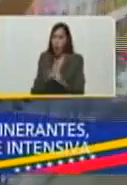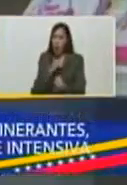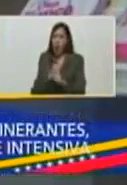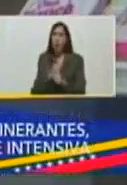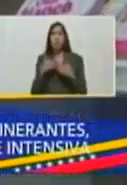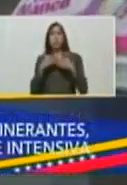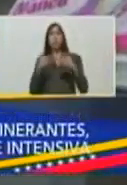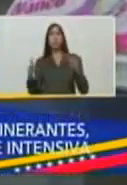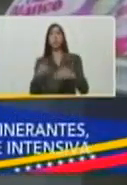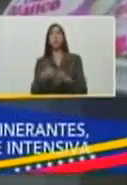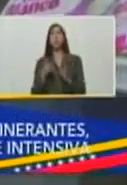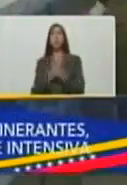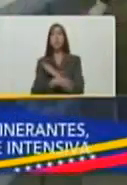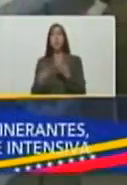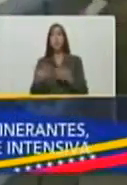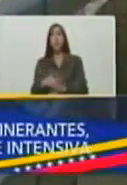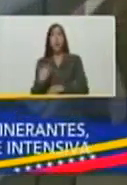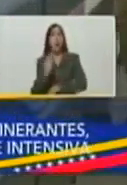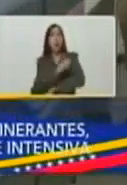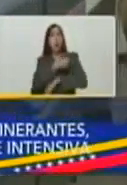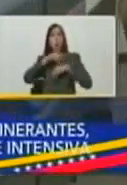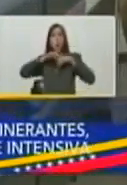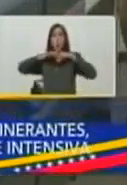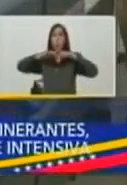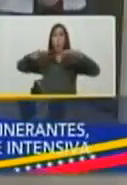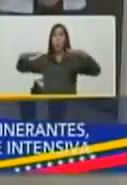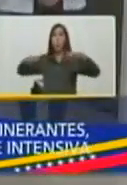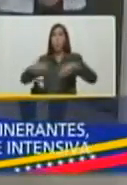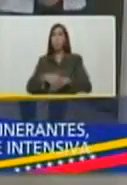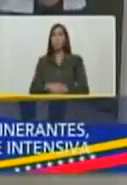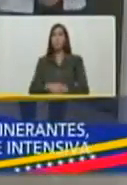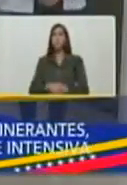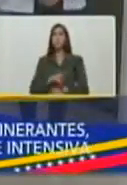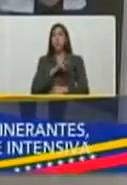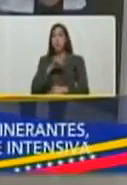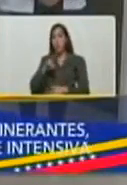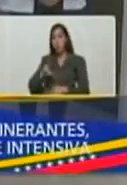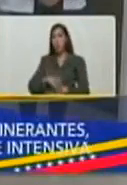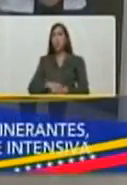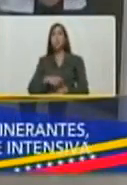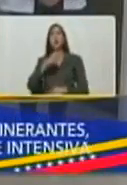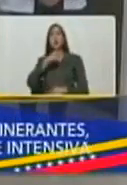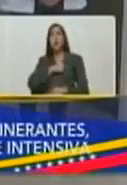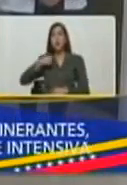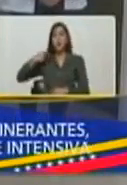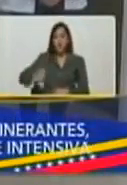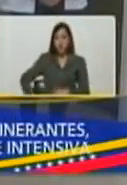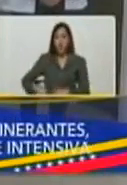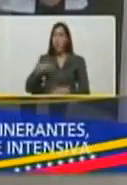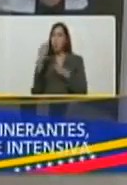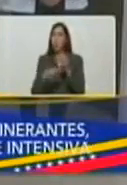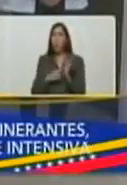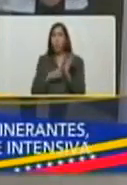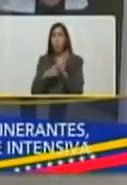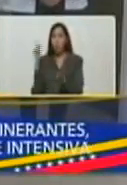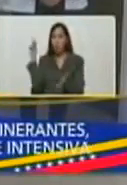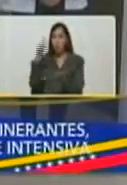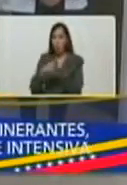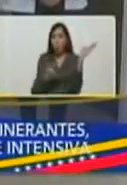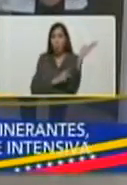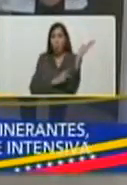operatividad relacionado a la vacunación masiva con la Verocel, a los diferentes grupos etarios que acurren a esta parroquia de